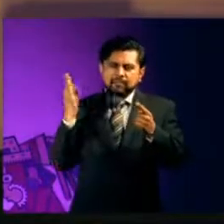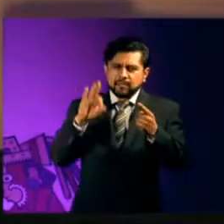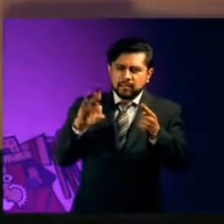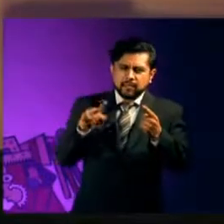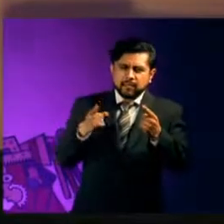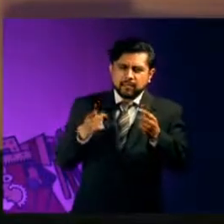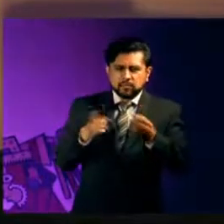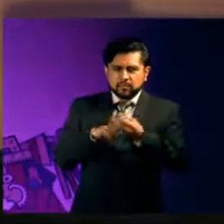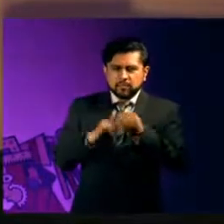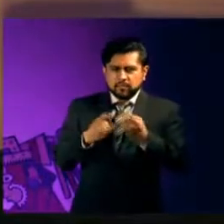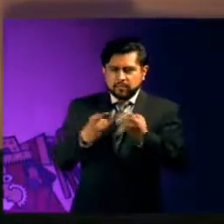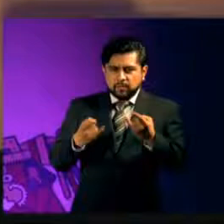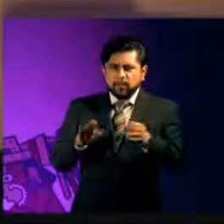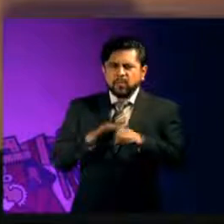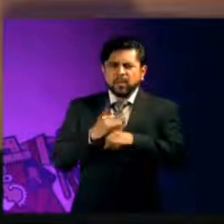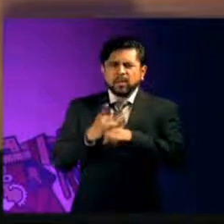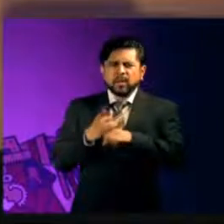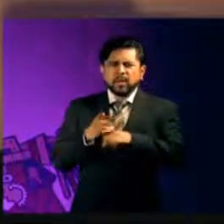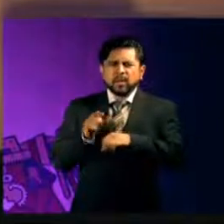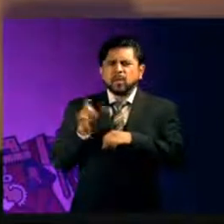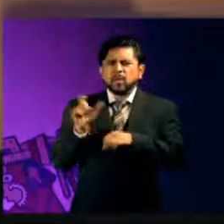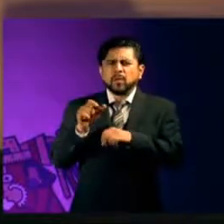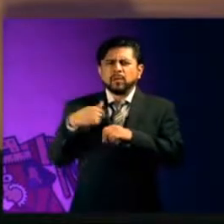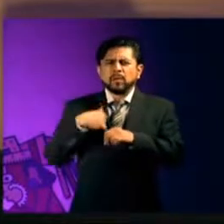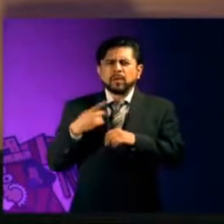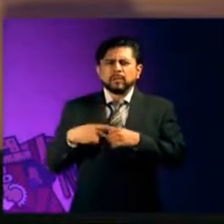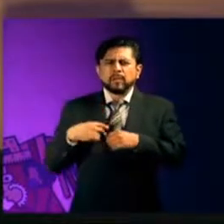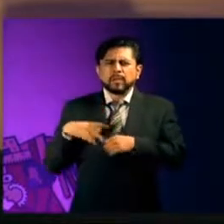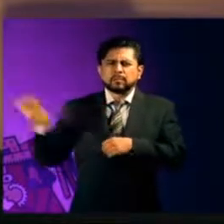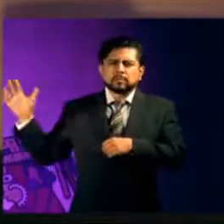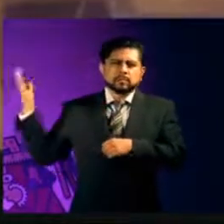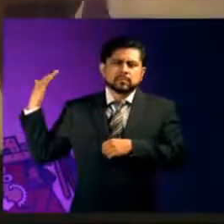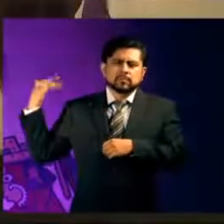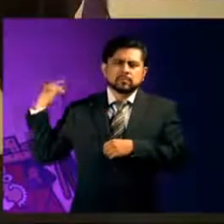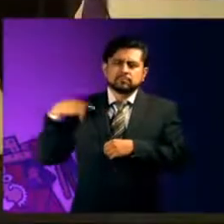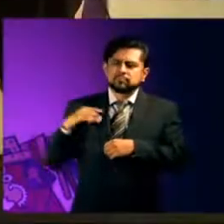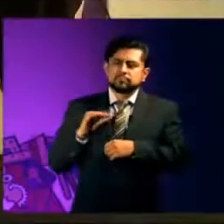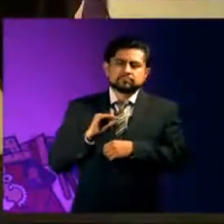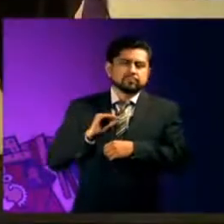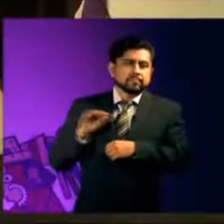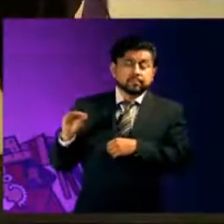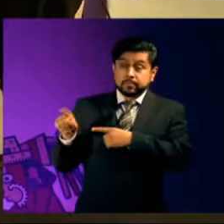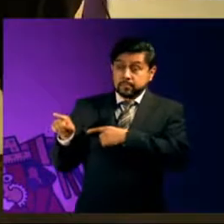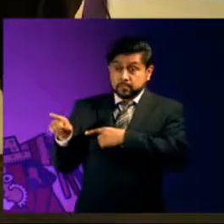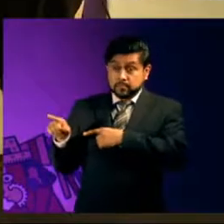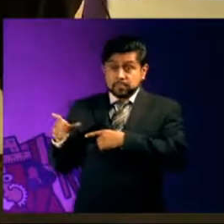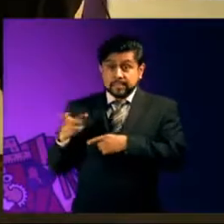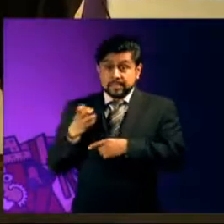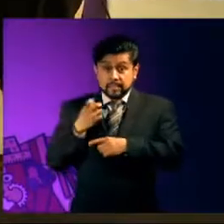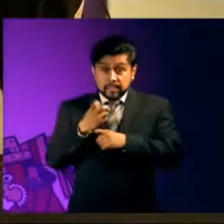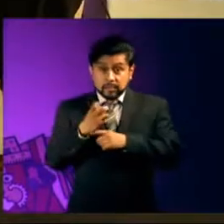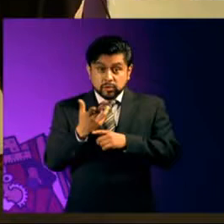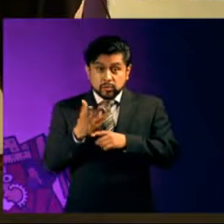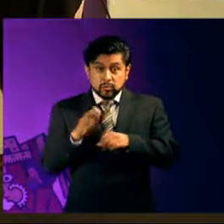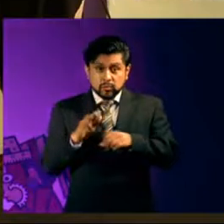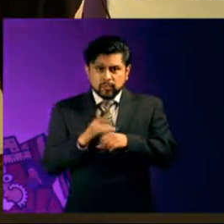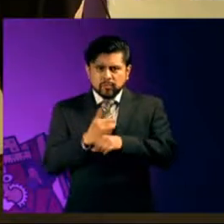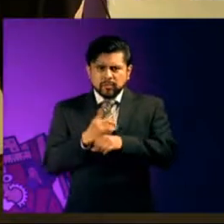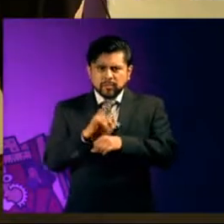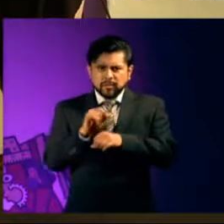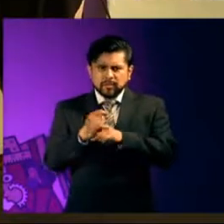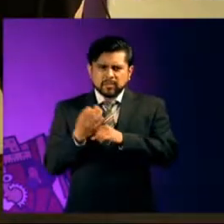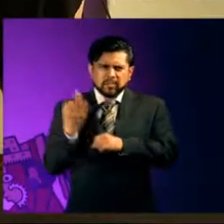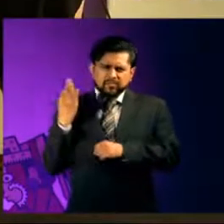uno menosprecia a alguien acaba traicionando es decir primero existe el menosprecio y después una